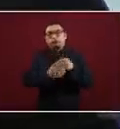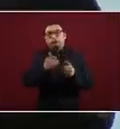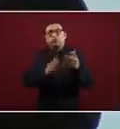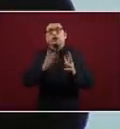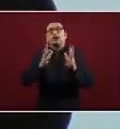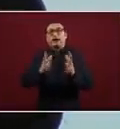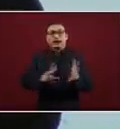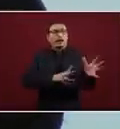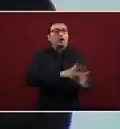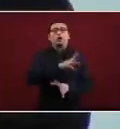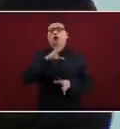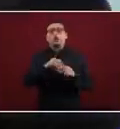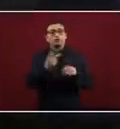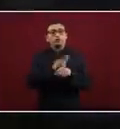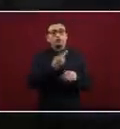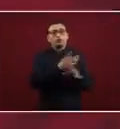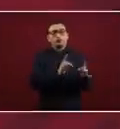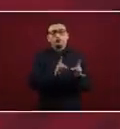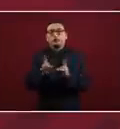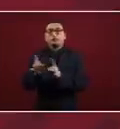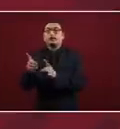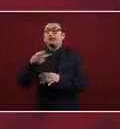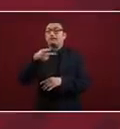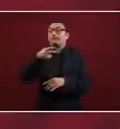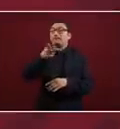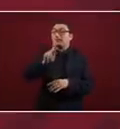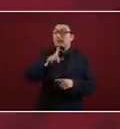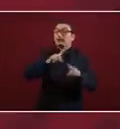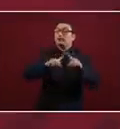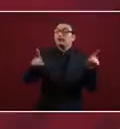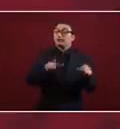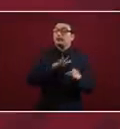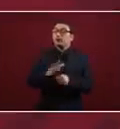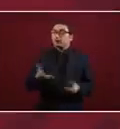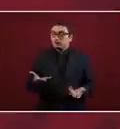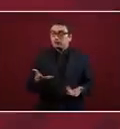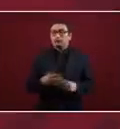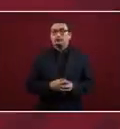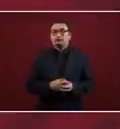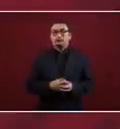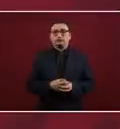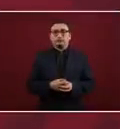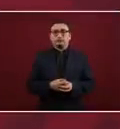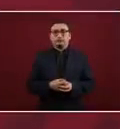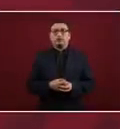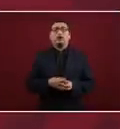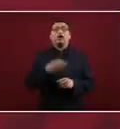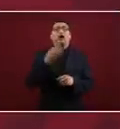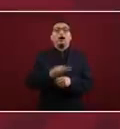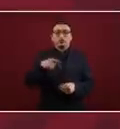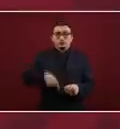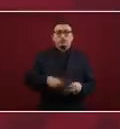que se conocieron cuáles fueron los hechos. La diferencia, ¿sí?, de lo que estamos